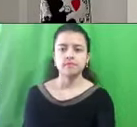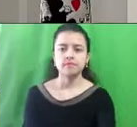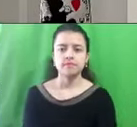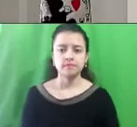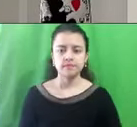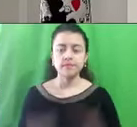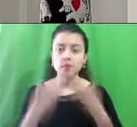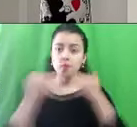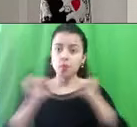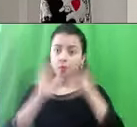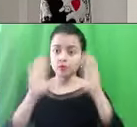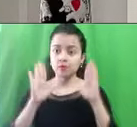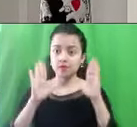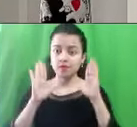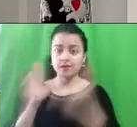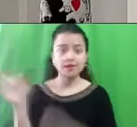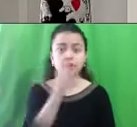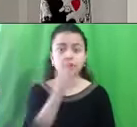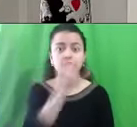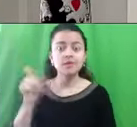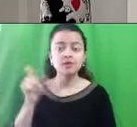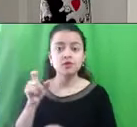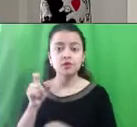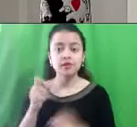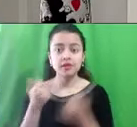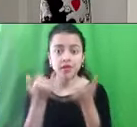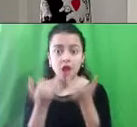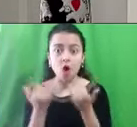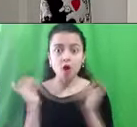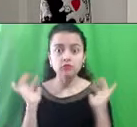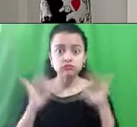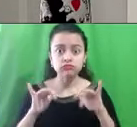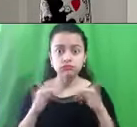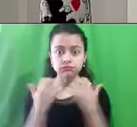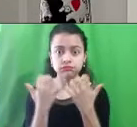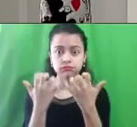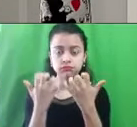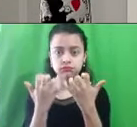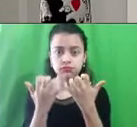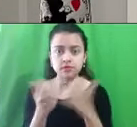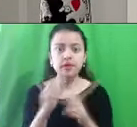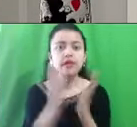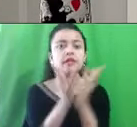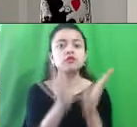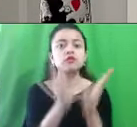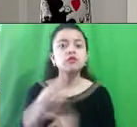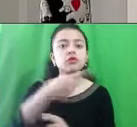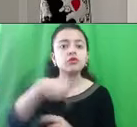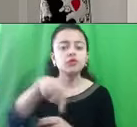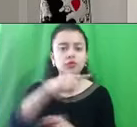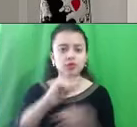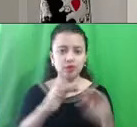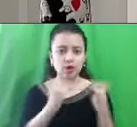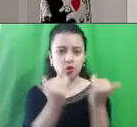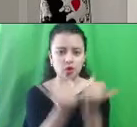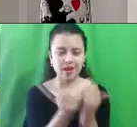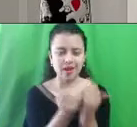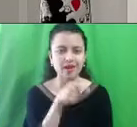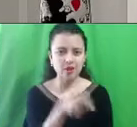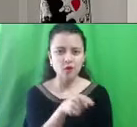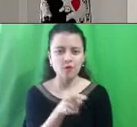Muy buenos días a todas las personas que se encuentran aquí en este recinto, a las alumnas de la institución educativa, darles la bienvenida, invitarlas a